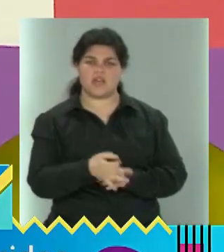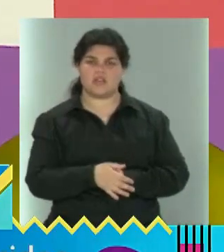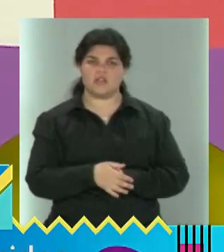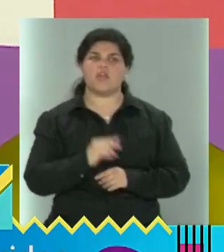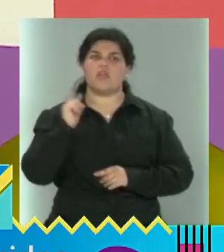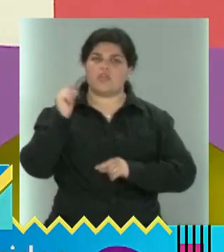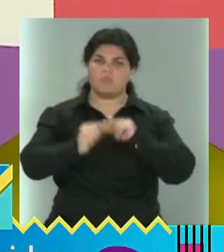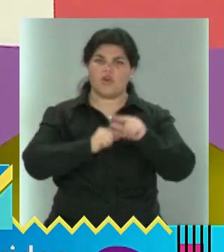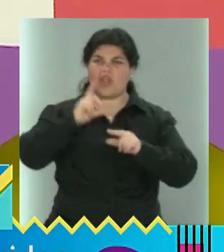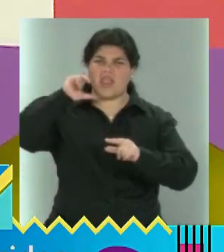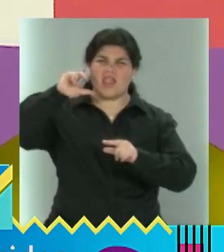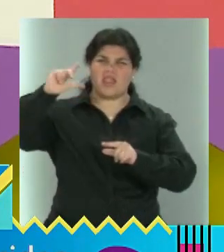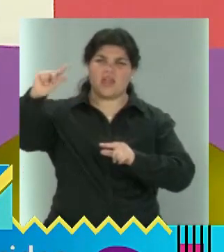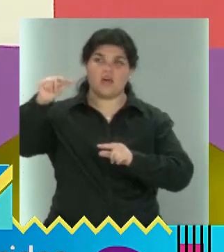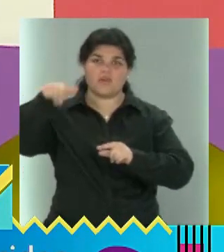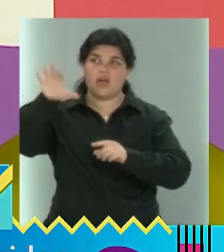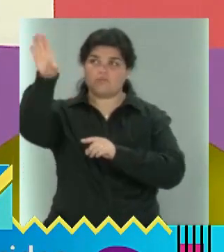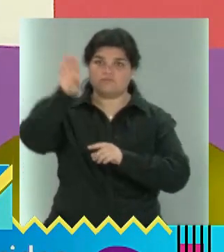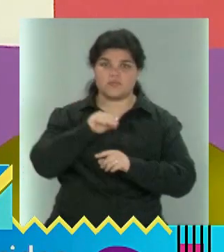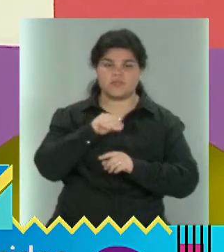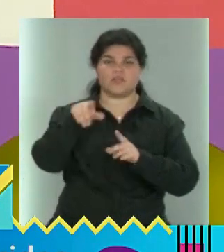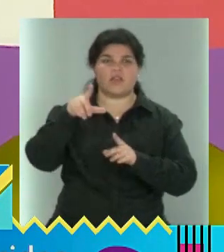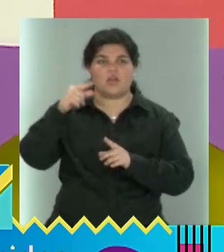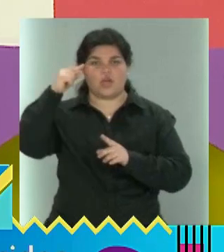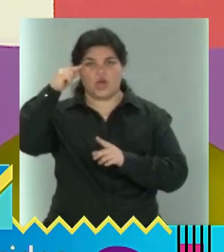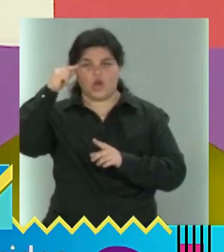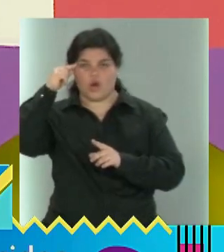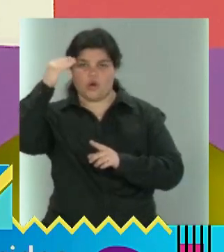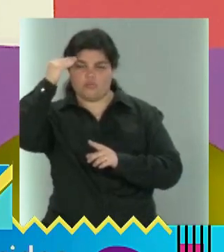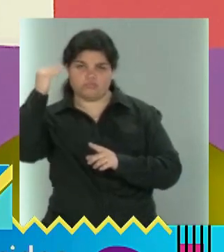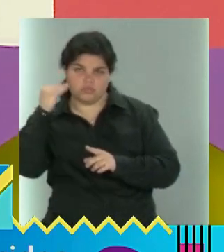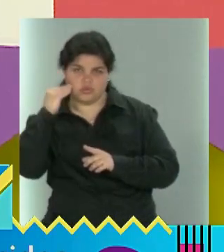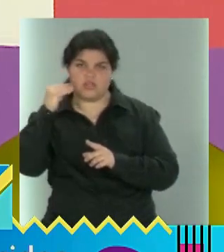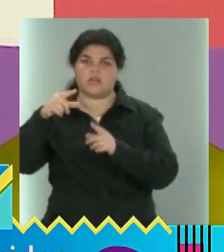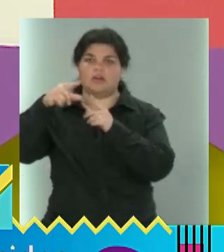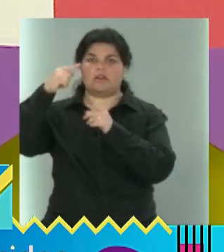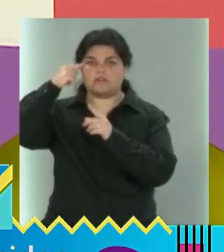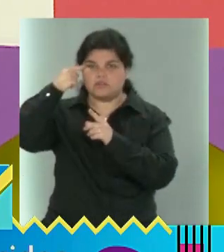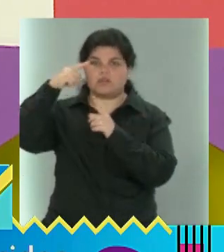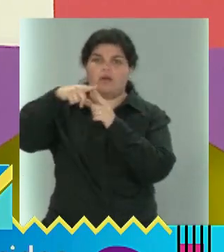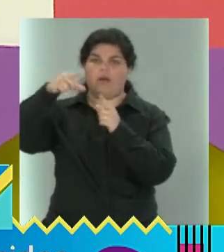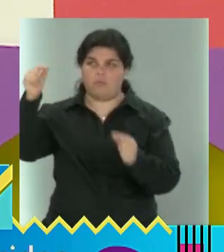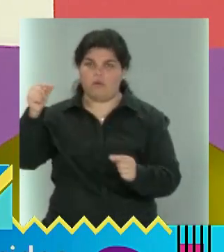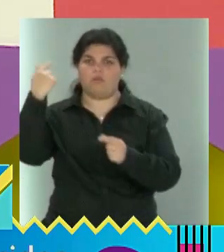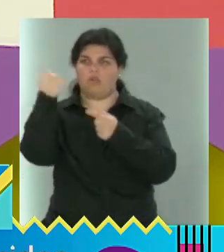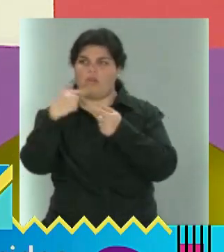adoptar aquí. Hablamos de artes marciales de origen coreana, de origen china, de origen japonesa. Bueno, que nos hablan también de otras culturas